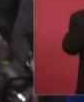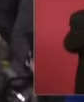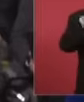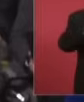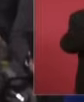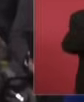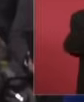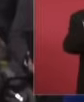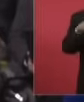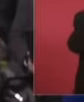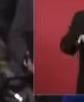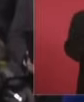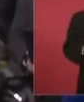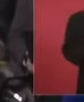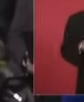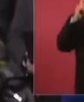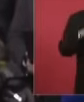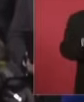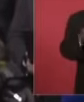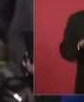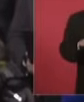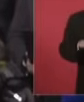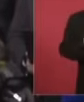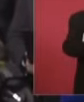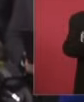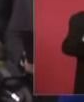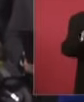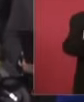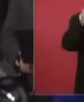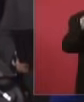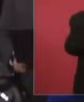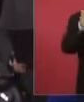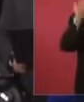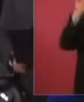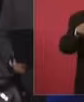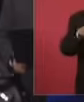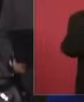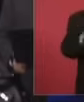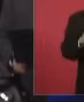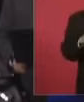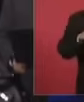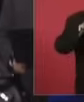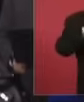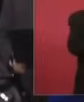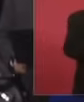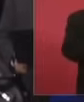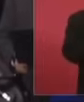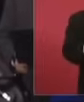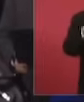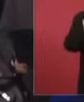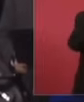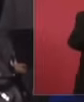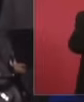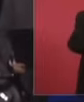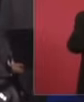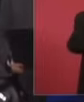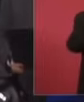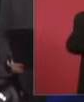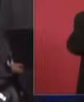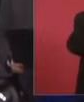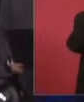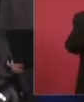o a poner el manto, a prepararle la mesa a Obrador para que se defienda de los ataques de Obrador. Estos paleros,